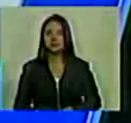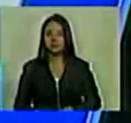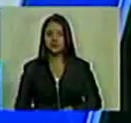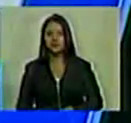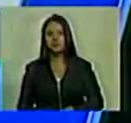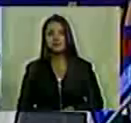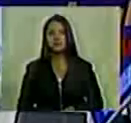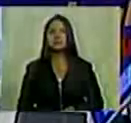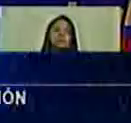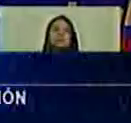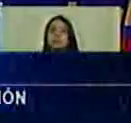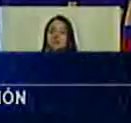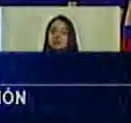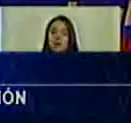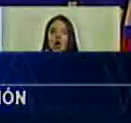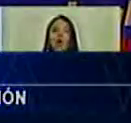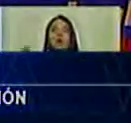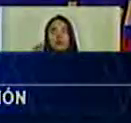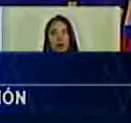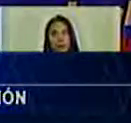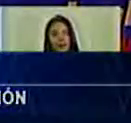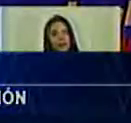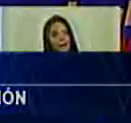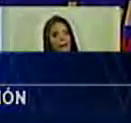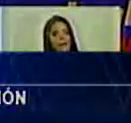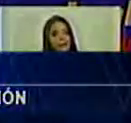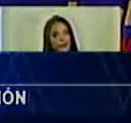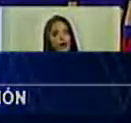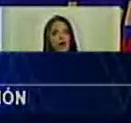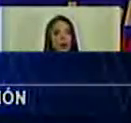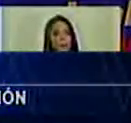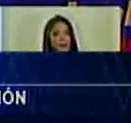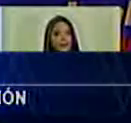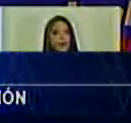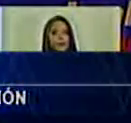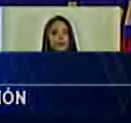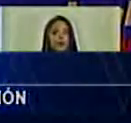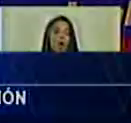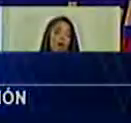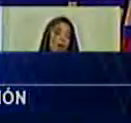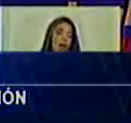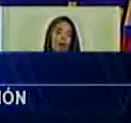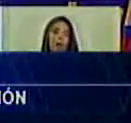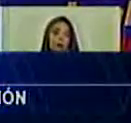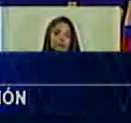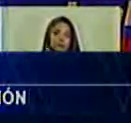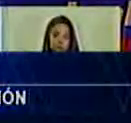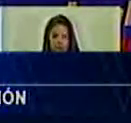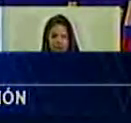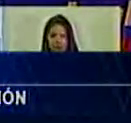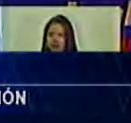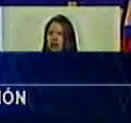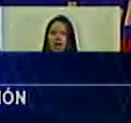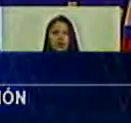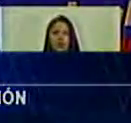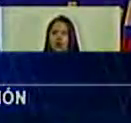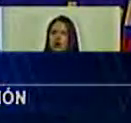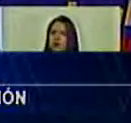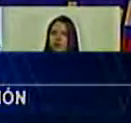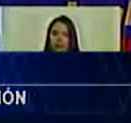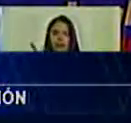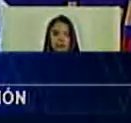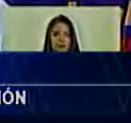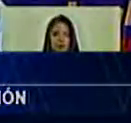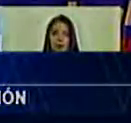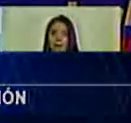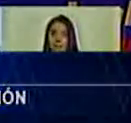señalaron, otra vez engañando a sus militantes, otra vez engañando a su militancia, señalaron que no iban a participar,